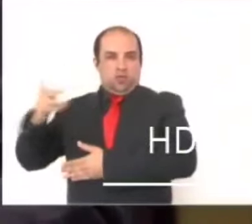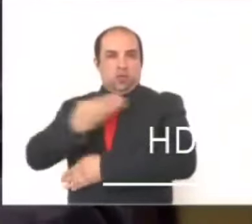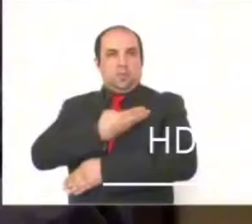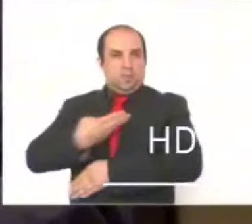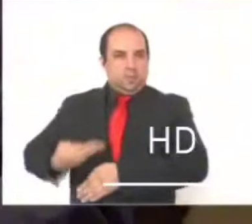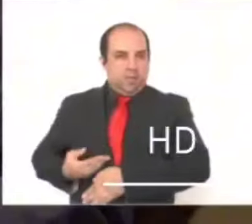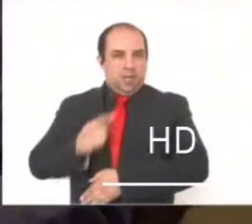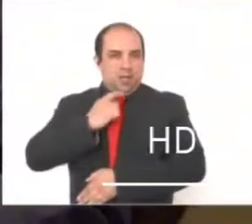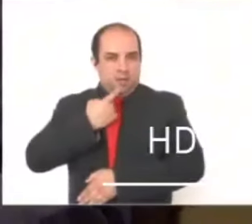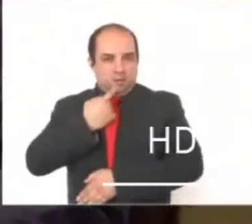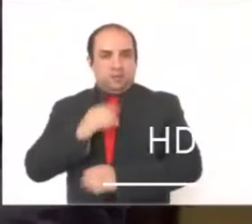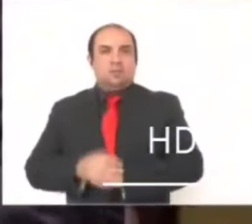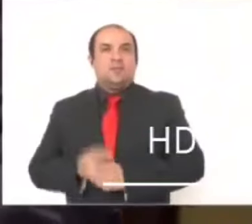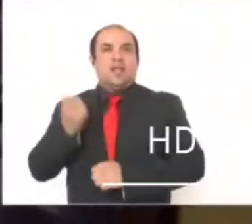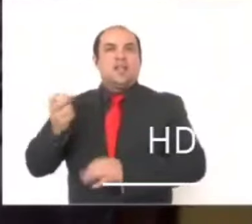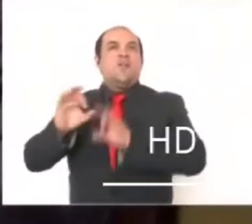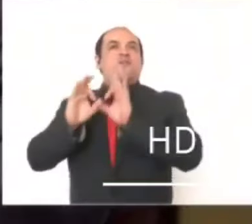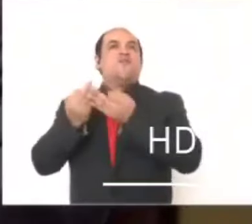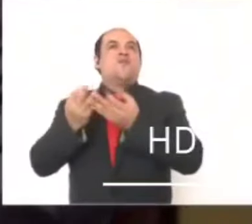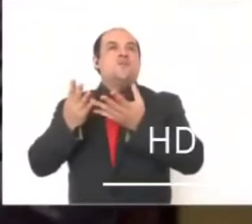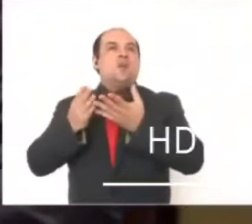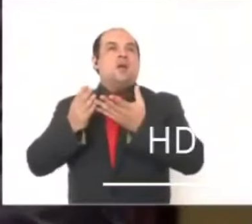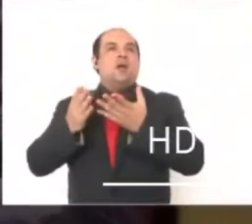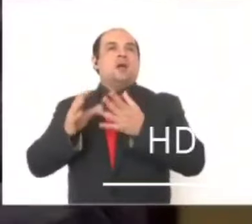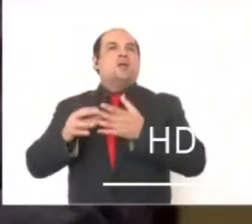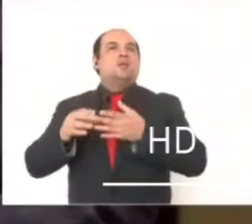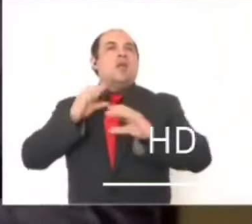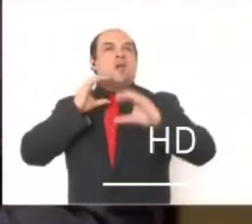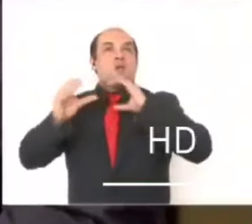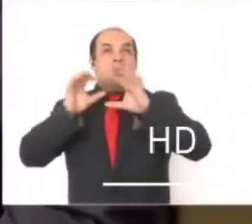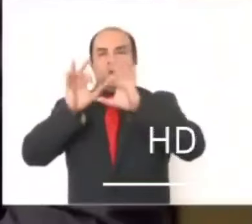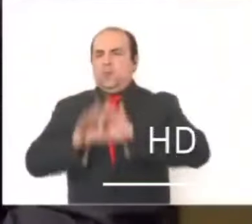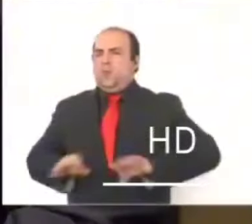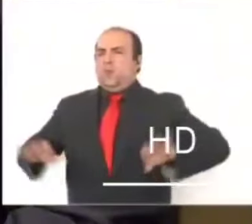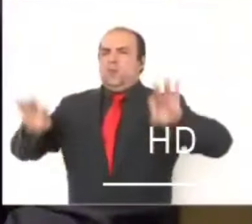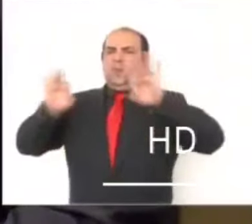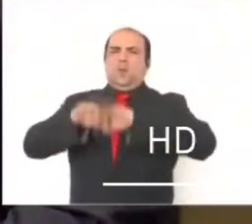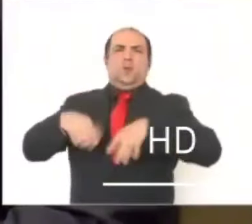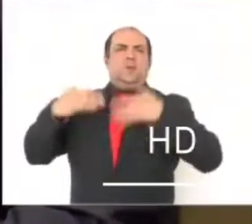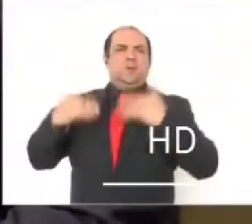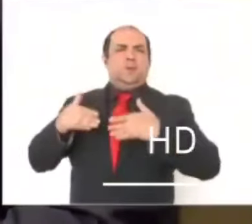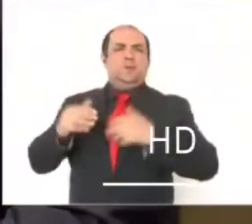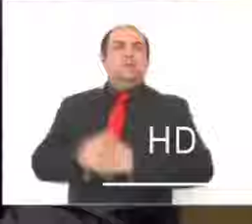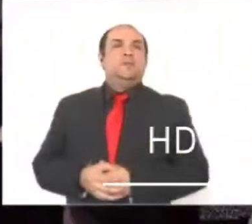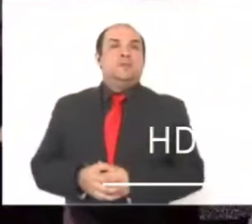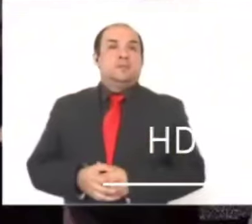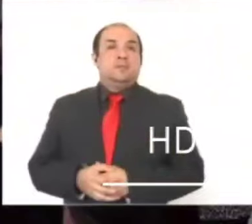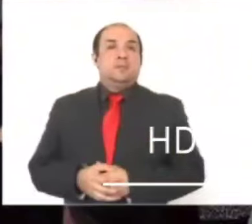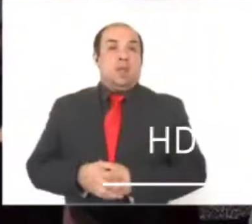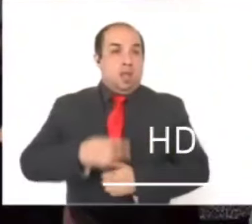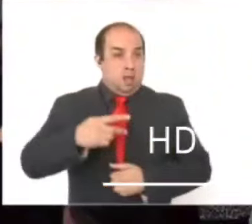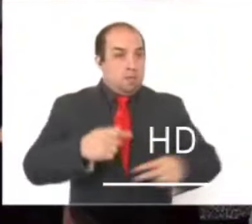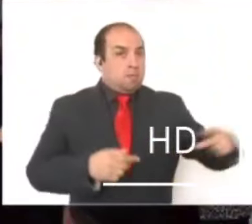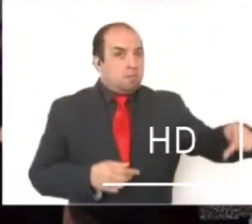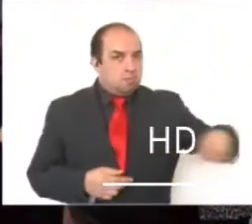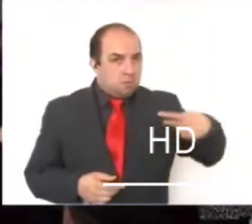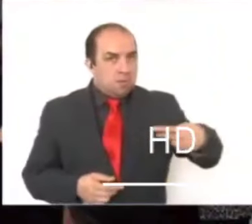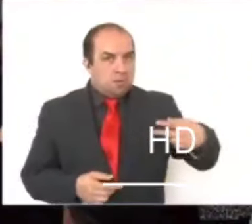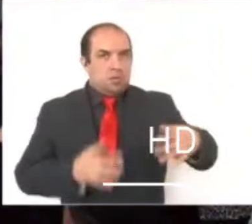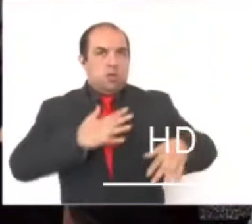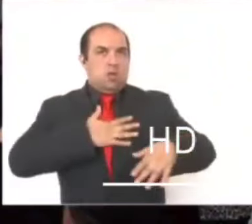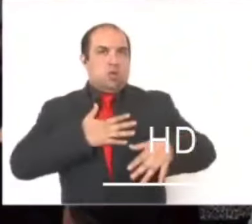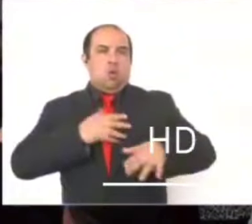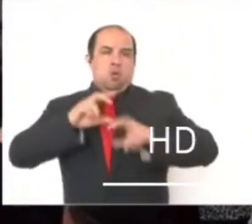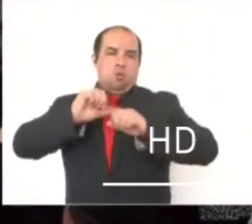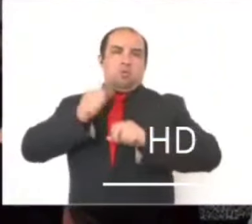mañanera del presidente, que es un medio de comunicación muy importante, me preguntaron, aunque yo